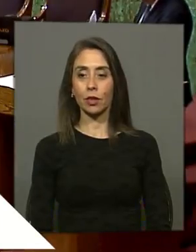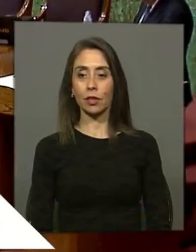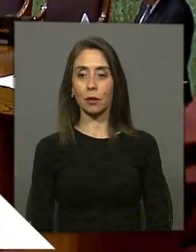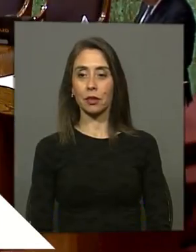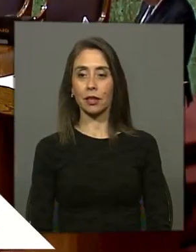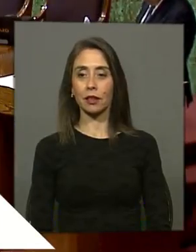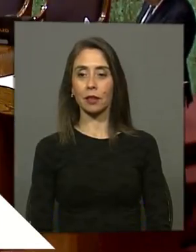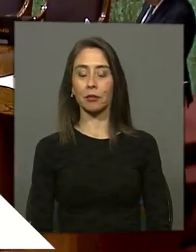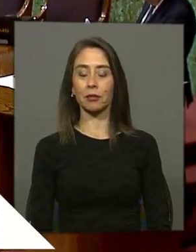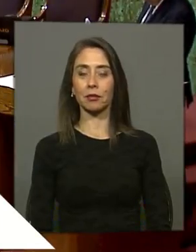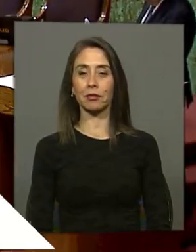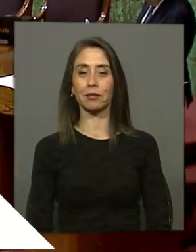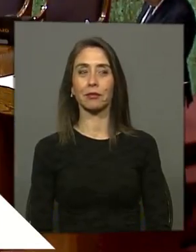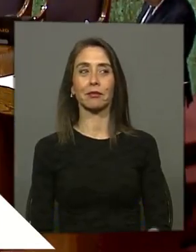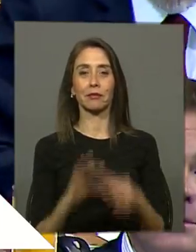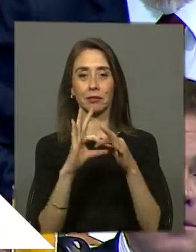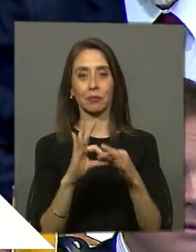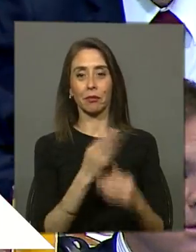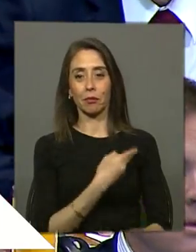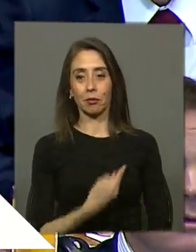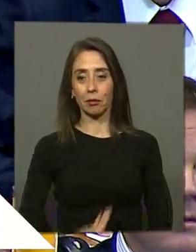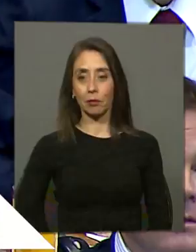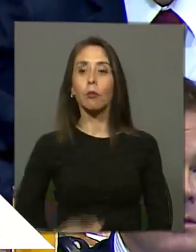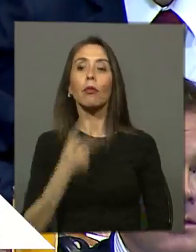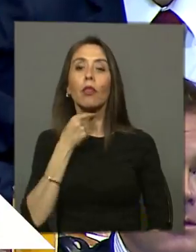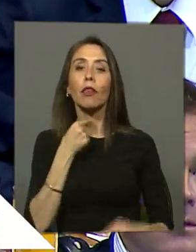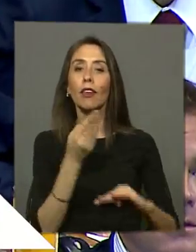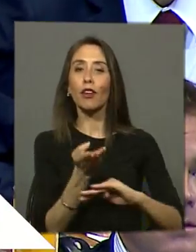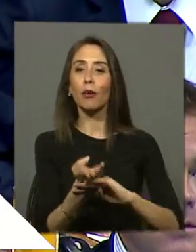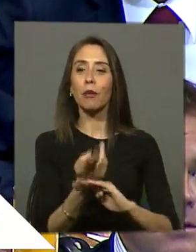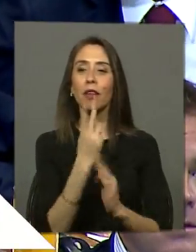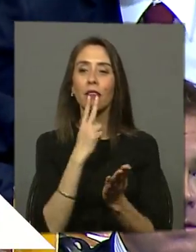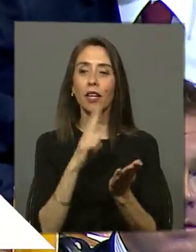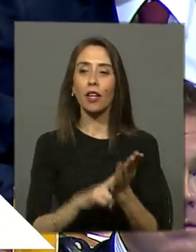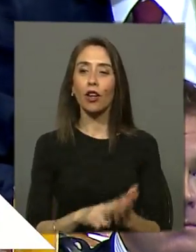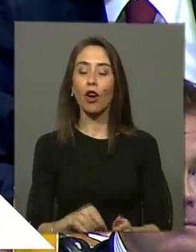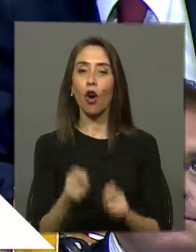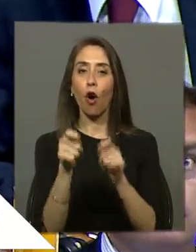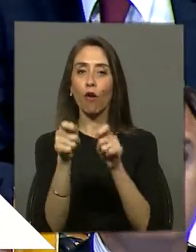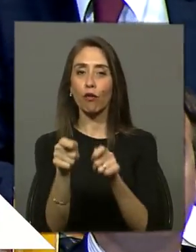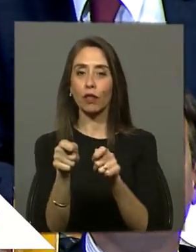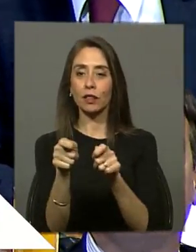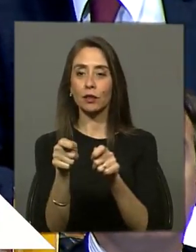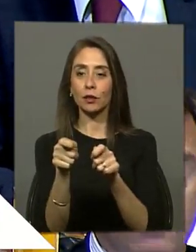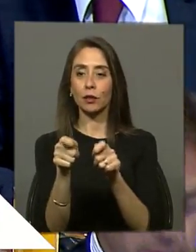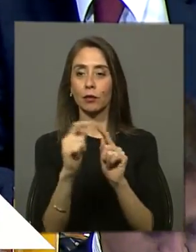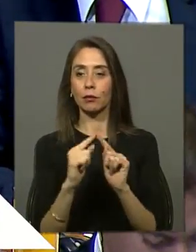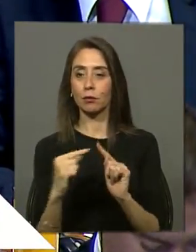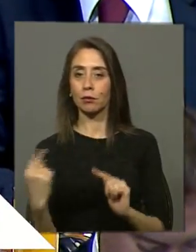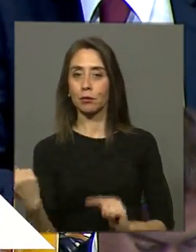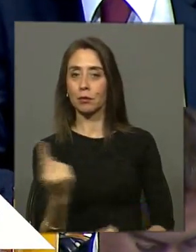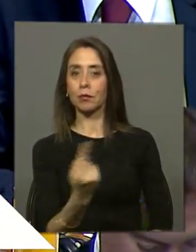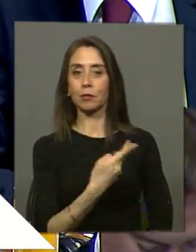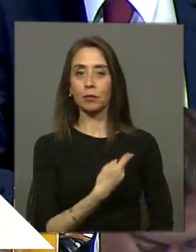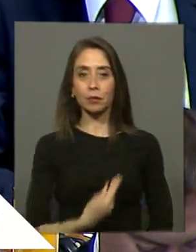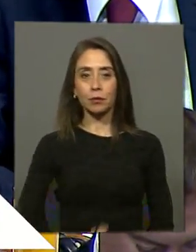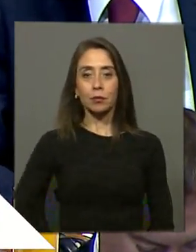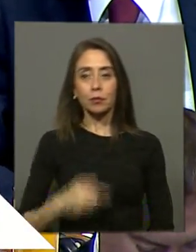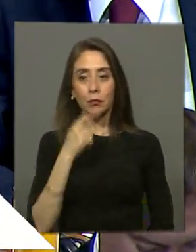quisiera solicitar un oficio por su intermedio presidente